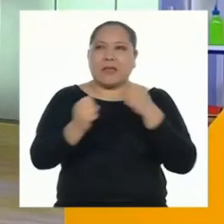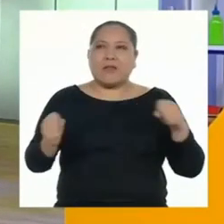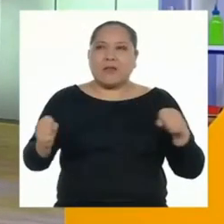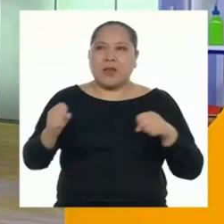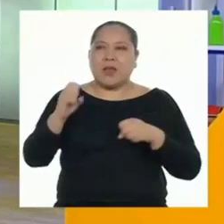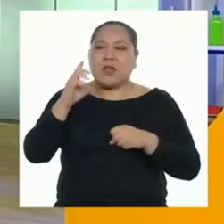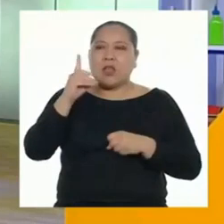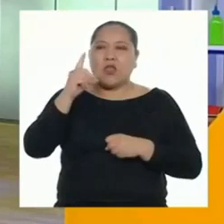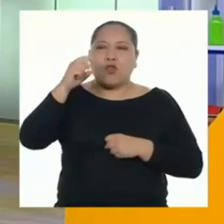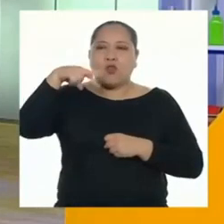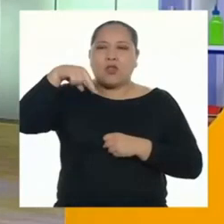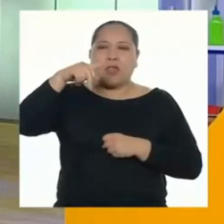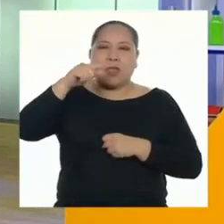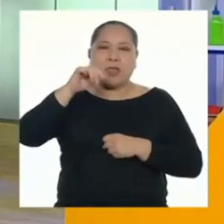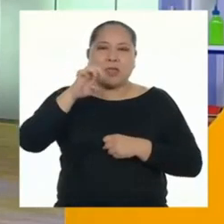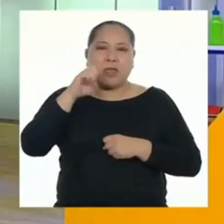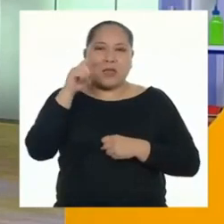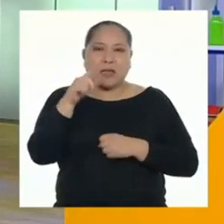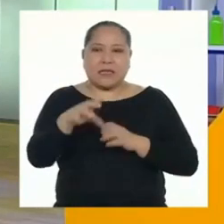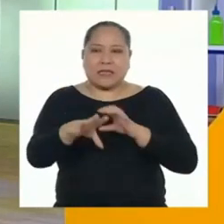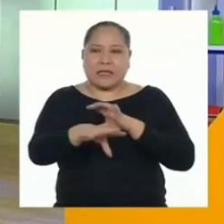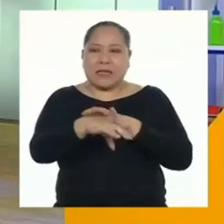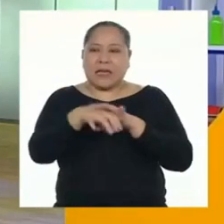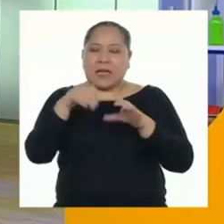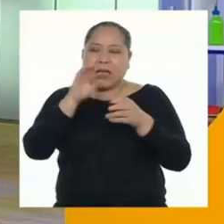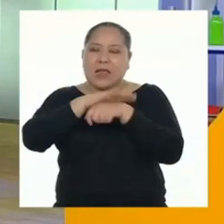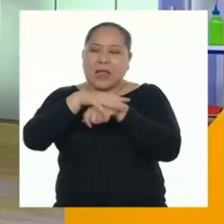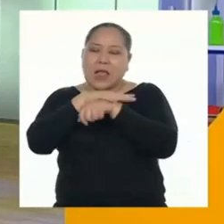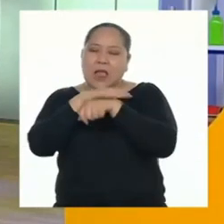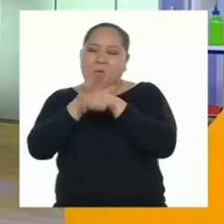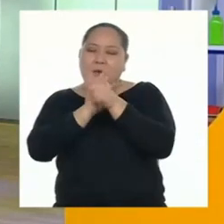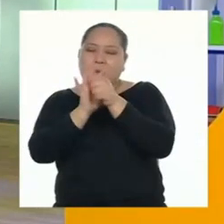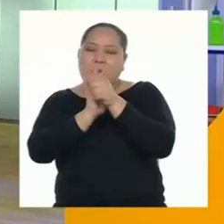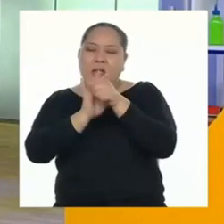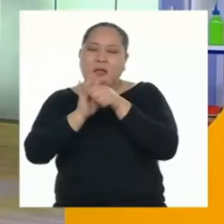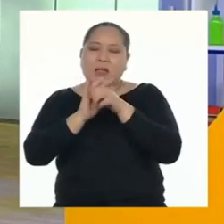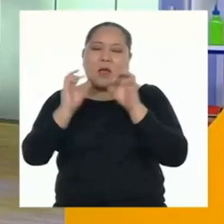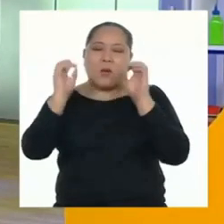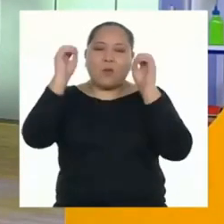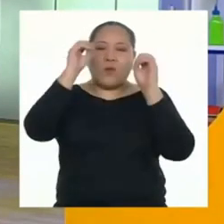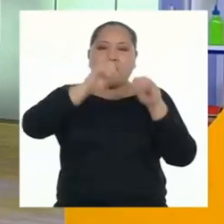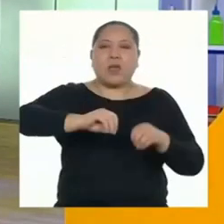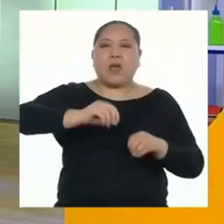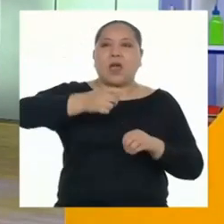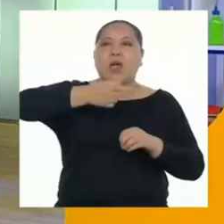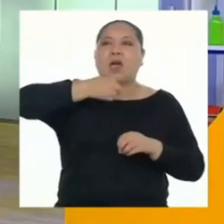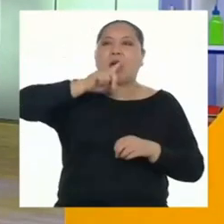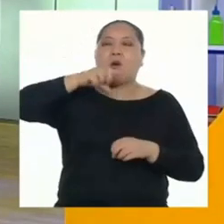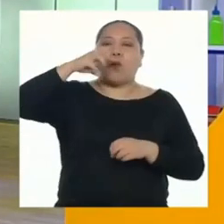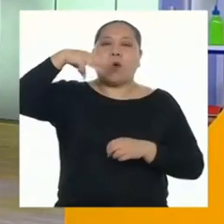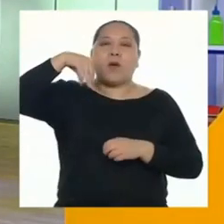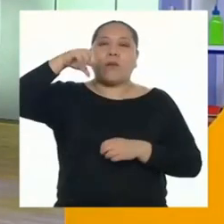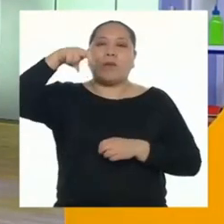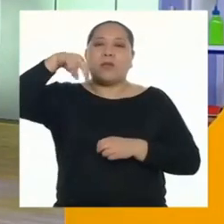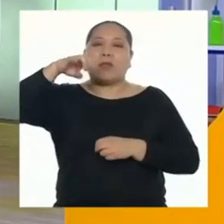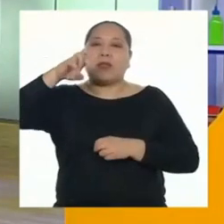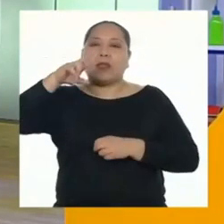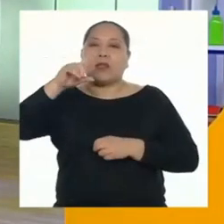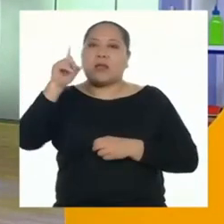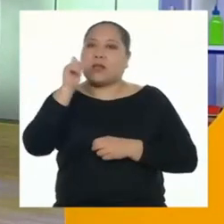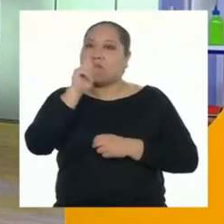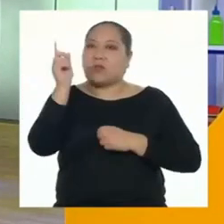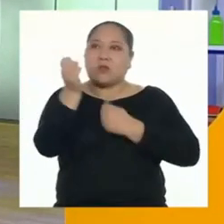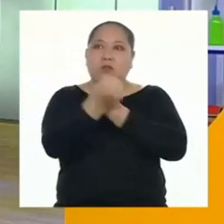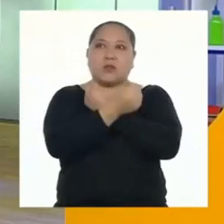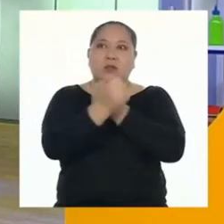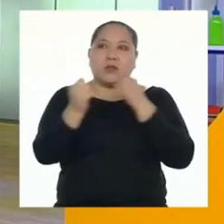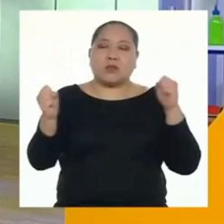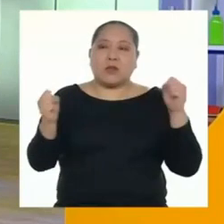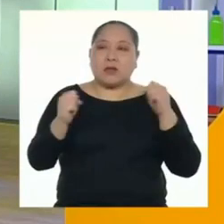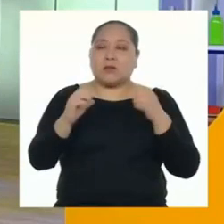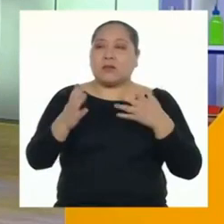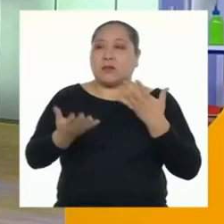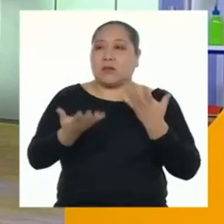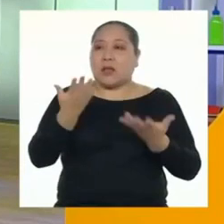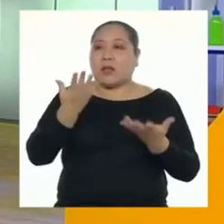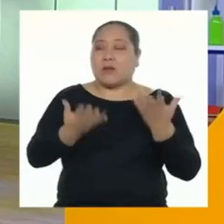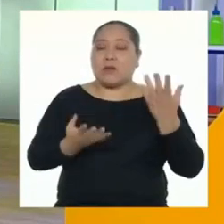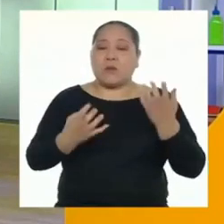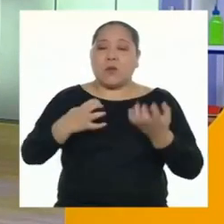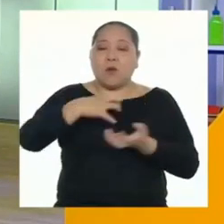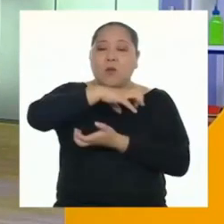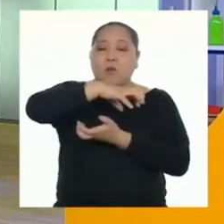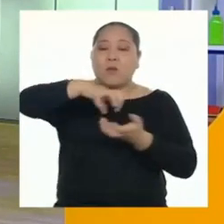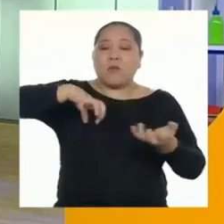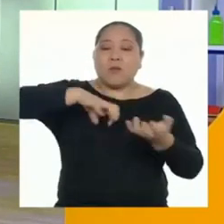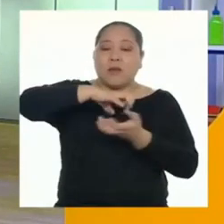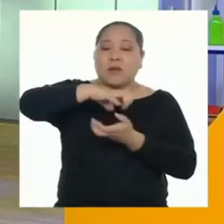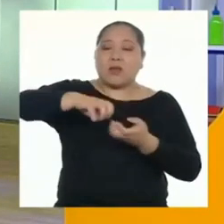La sacaré de esta agua contaminada, la lavaré y la pondré en un recipiente con agua mineral. Si no se salva, igual puedo mezclarla con la